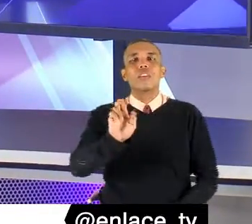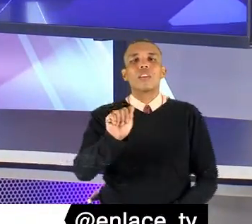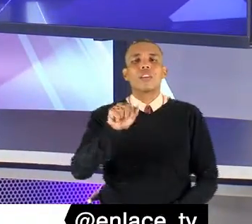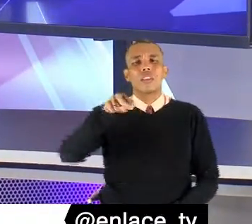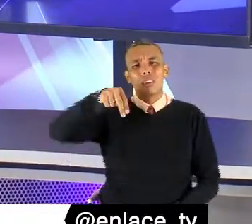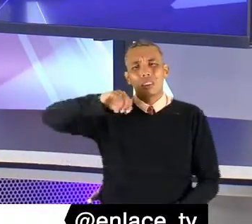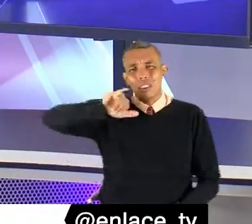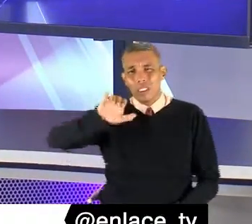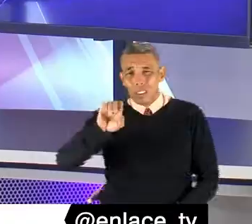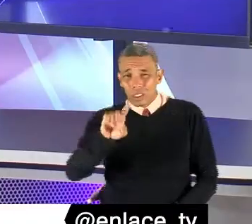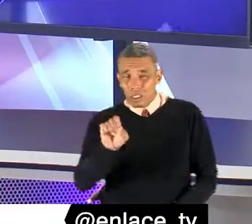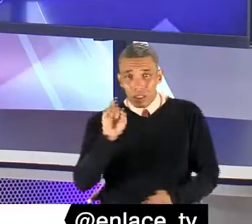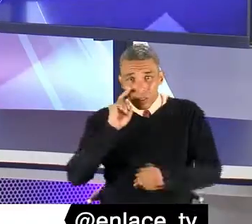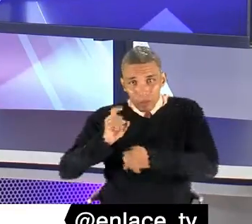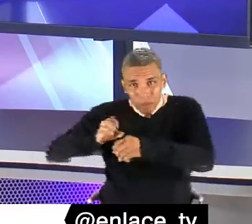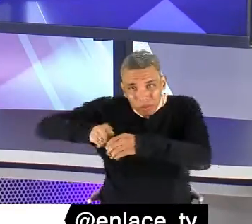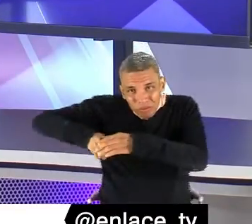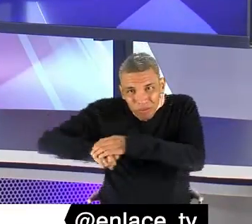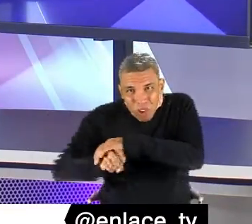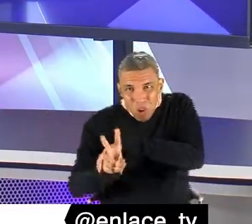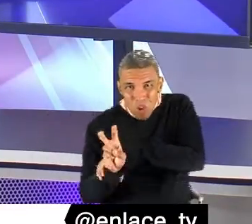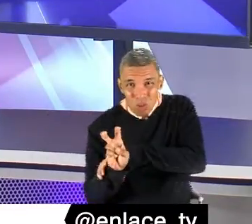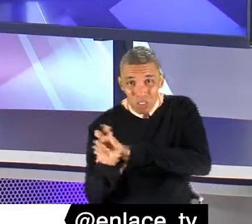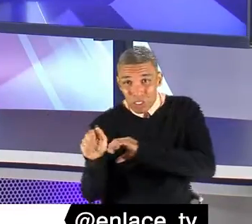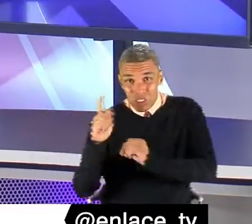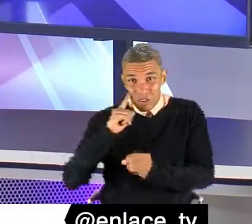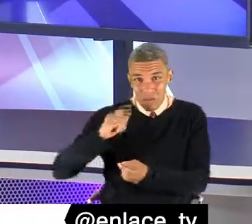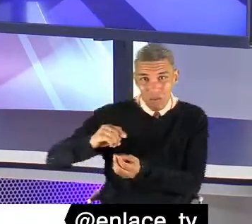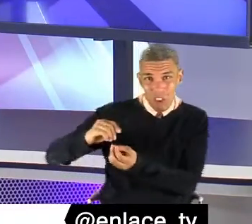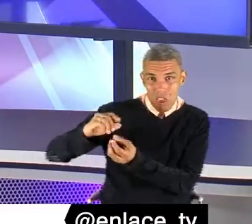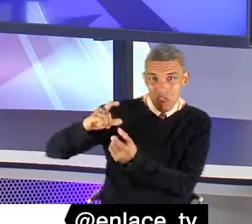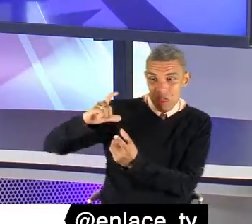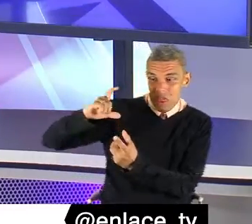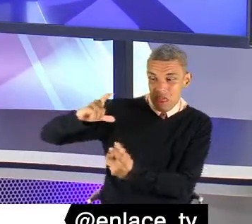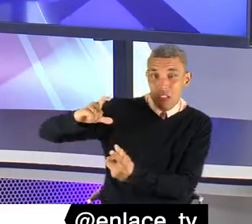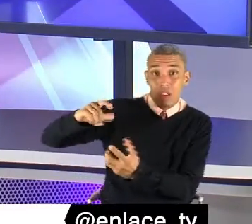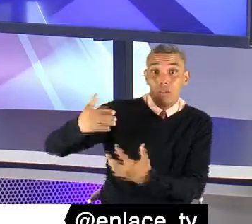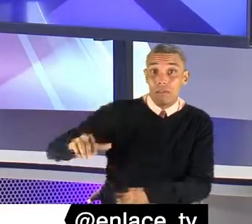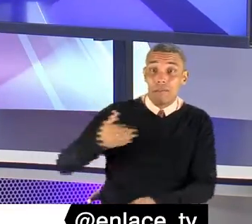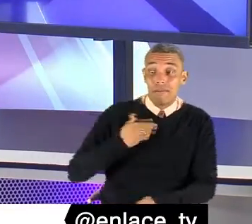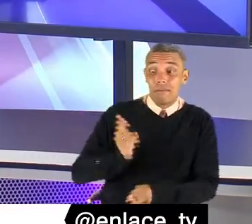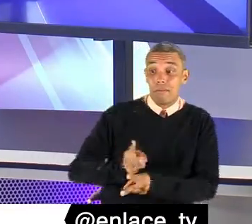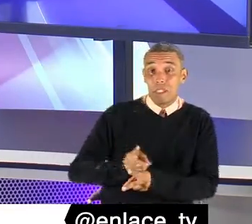caracoles africanizados. Esperan una intervención de fondo de las autoridades de salud.